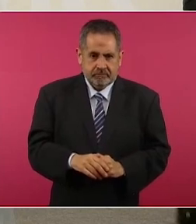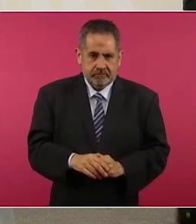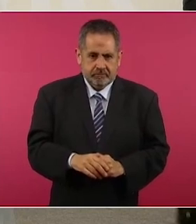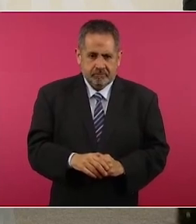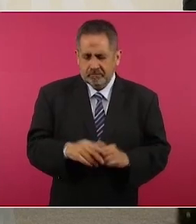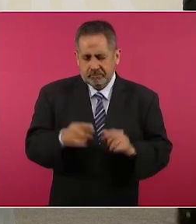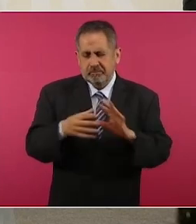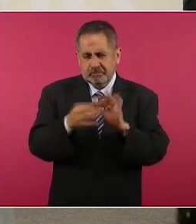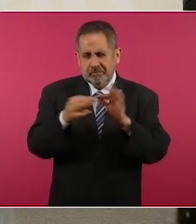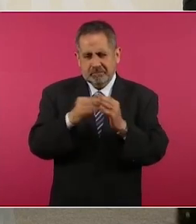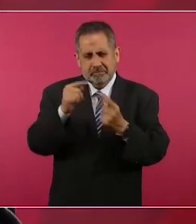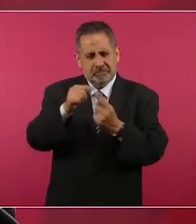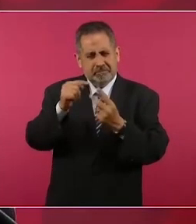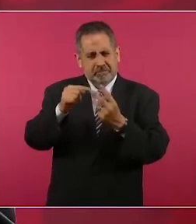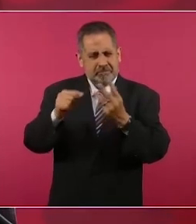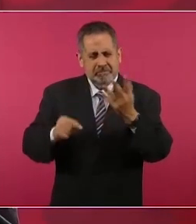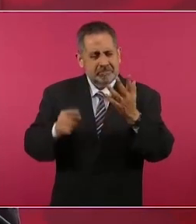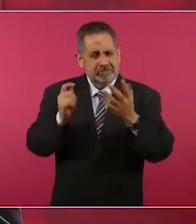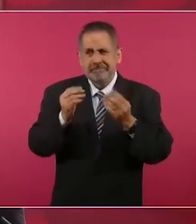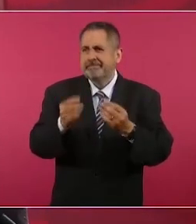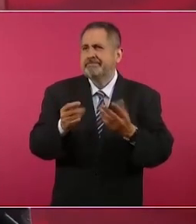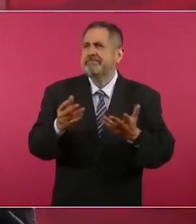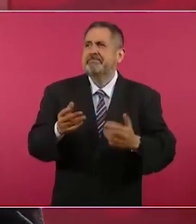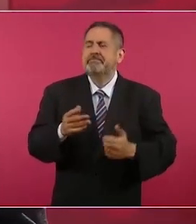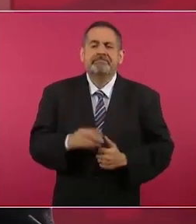Estamos hablando de